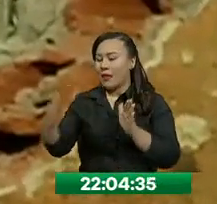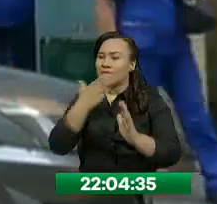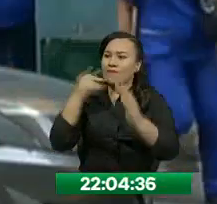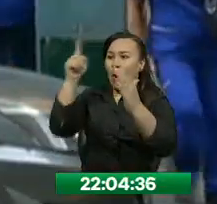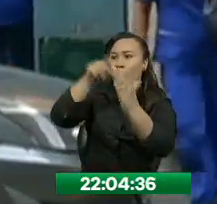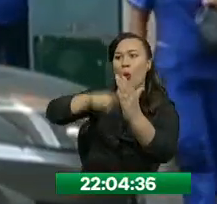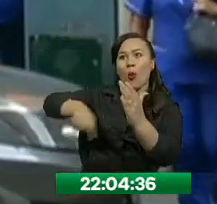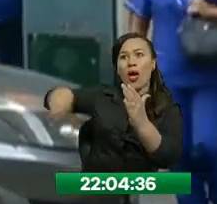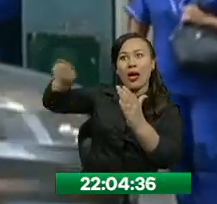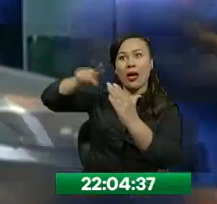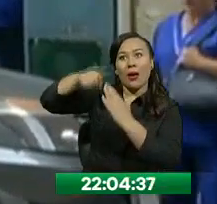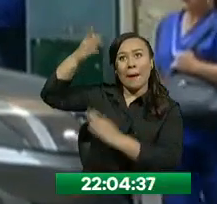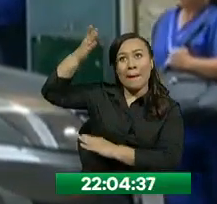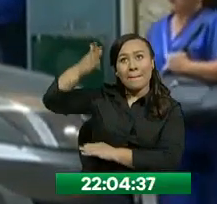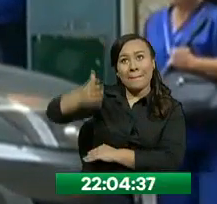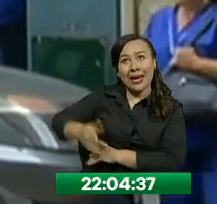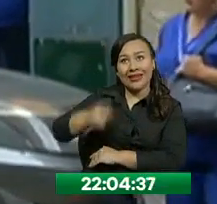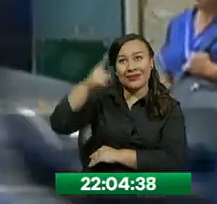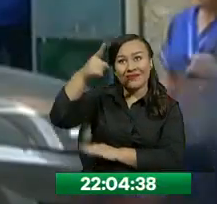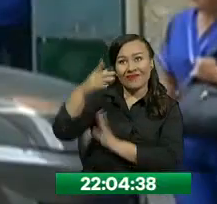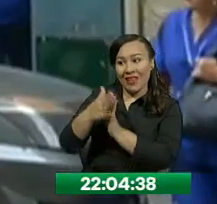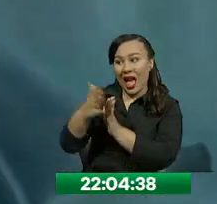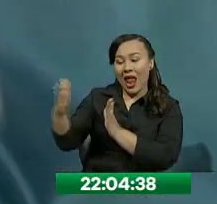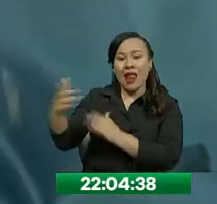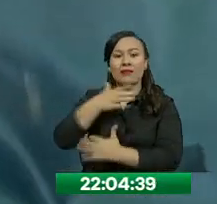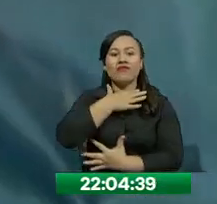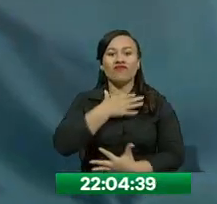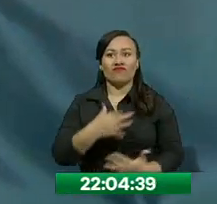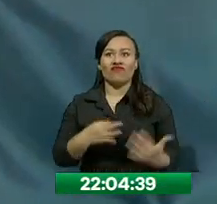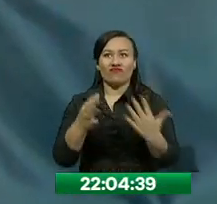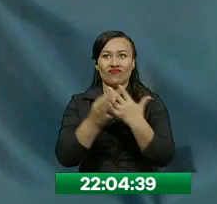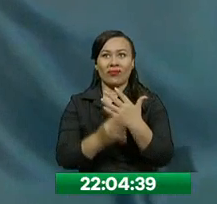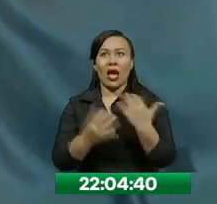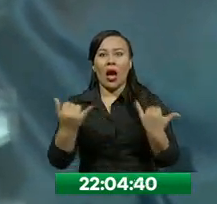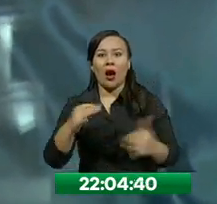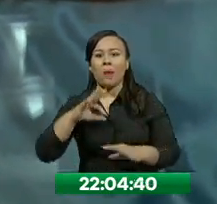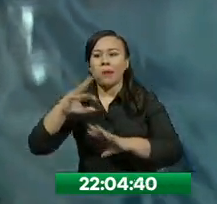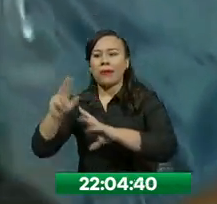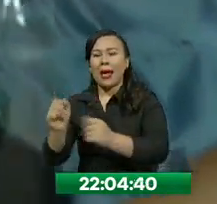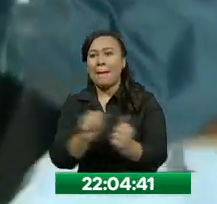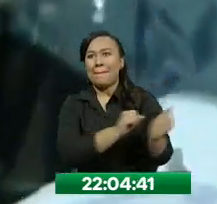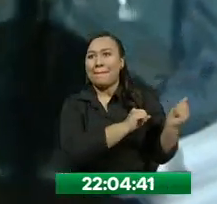pared, justo de aquel lado que limita con la joyería. El uso de objetos